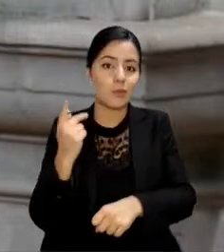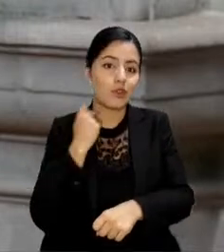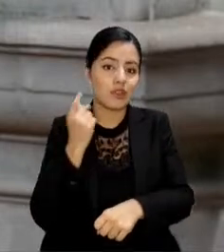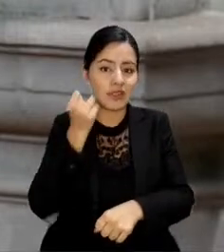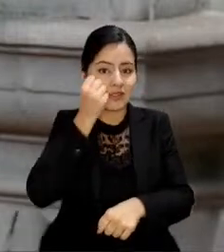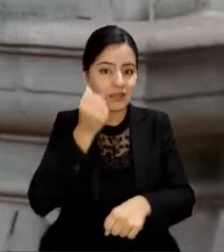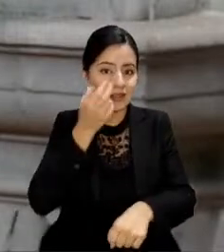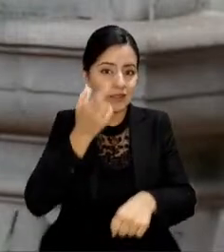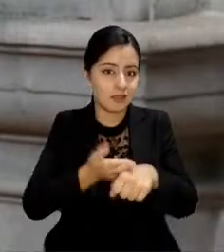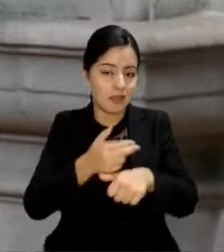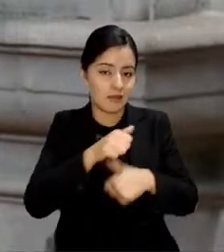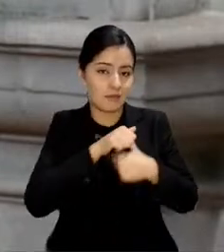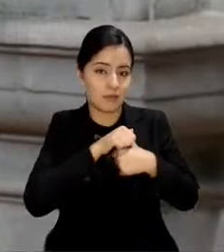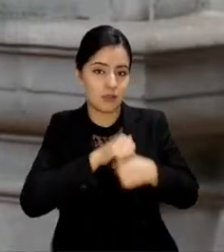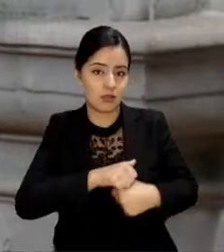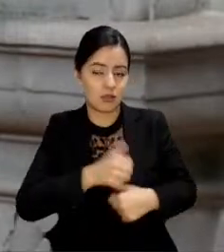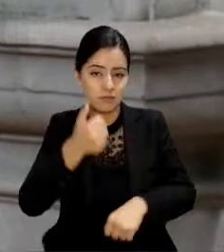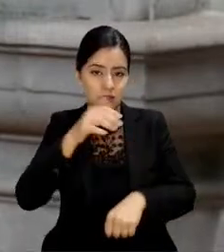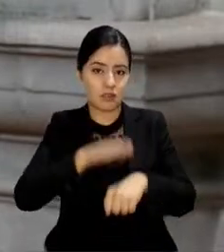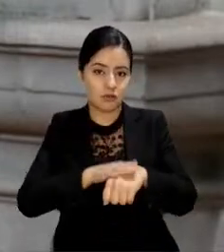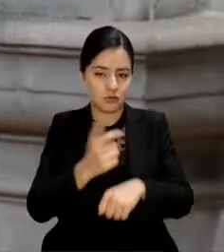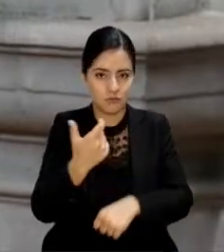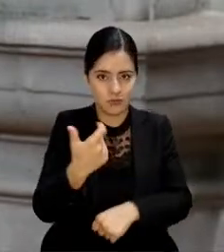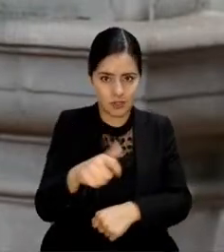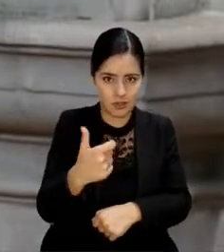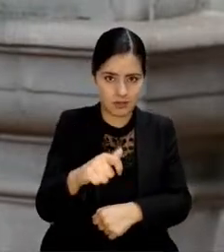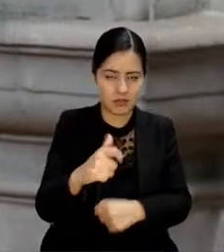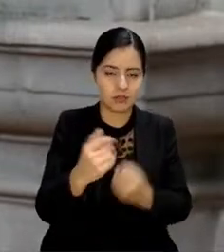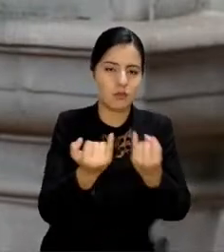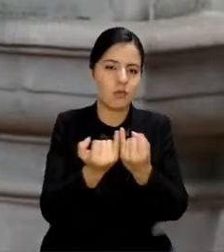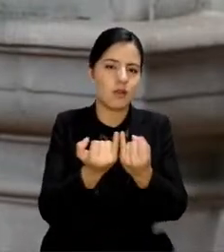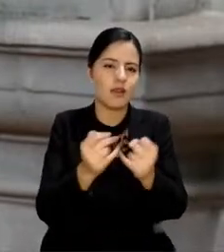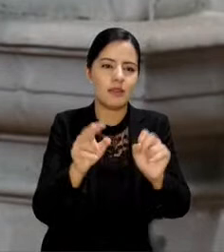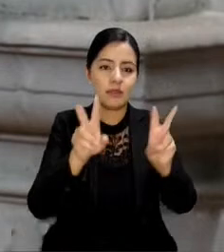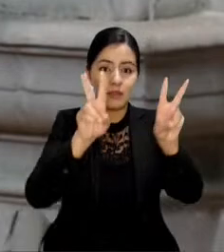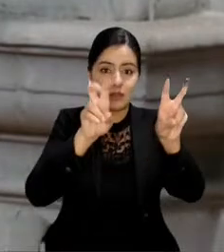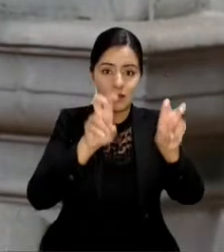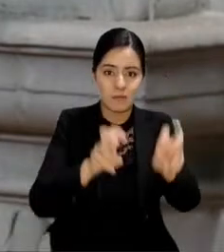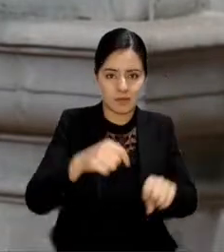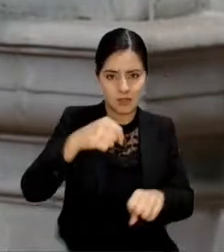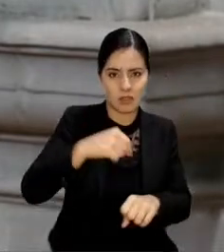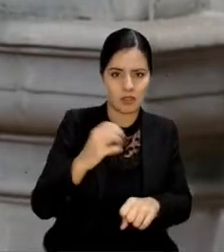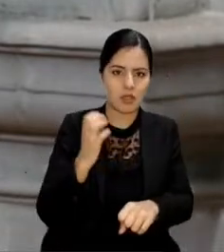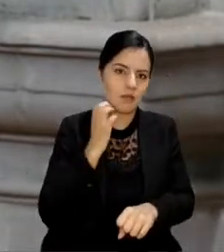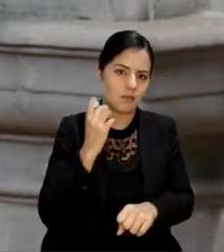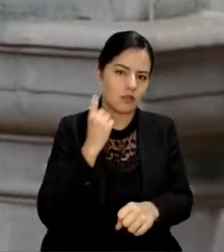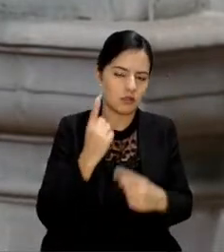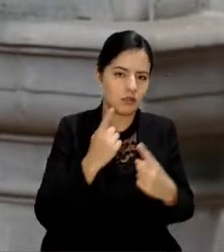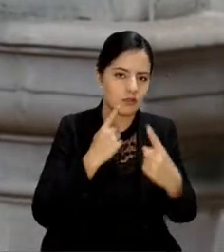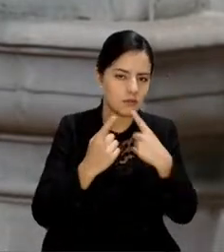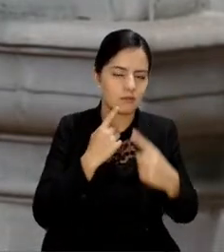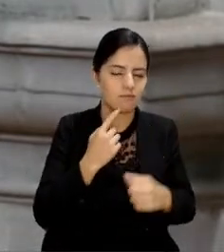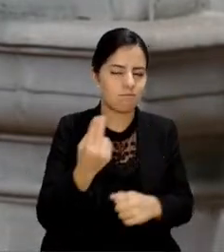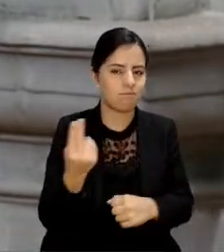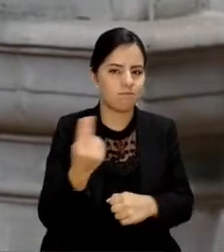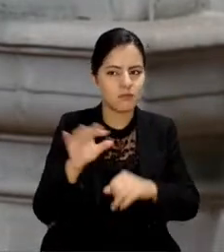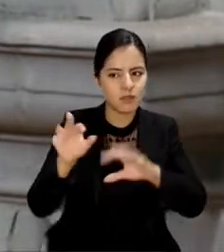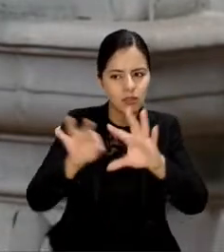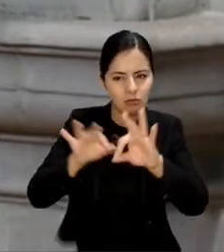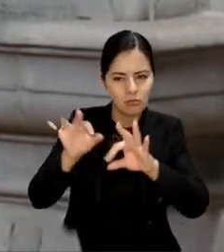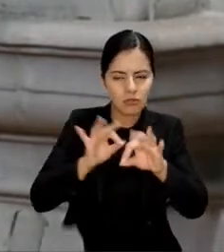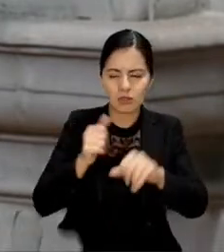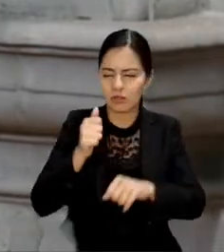Política, las Secretarías de Administración y Finanzas y de Asuntos Parlamentarios. Se deberá garantizar el principio constitucional de